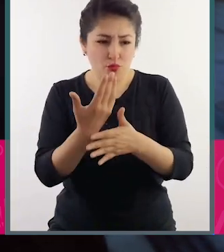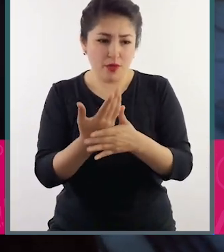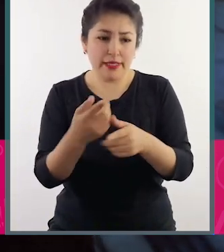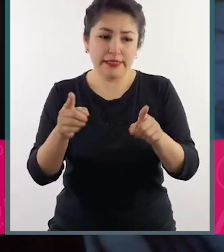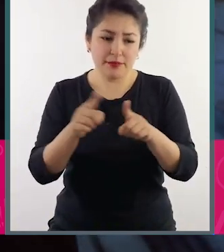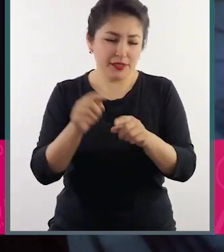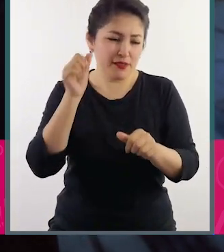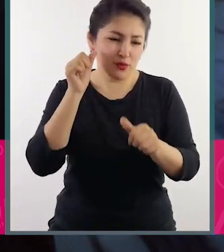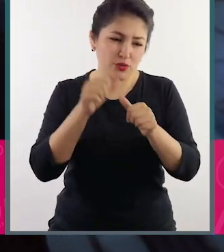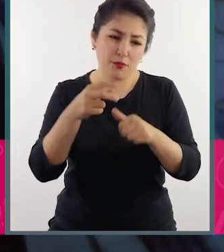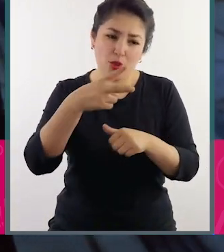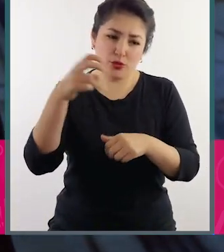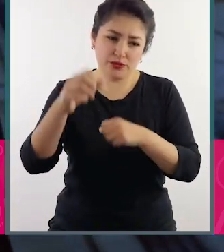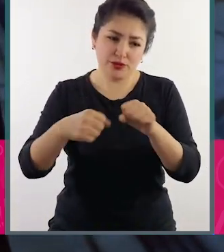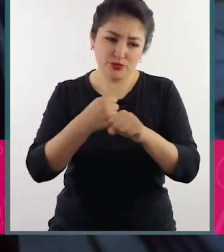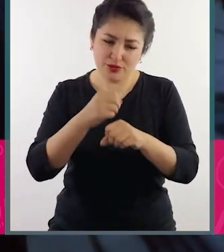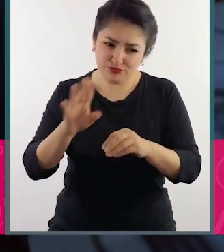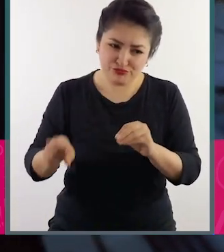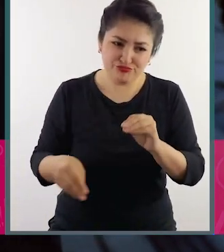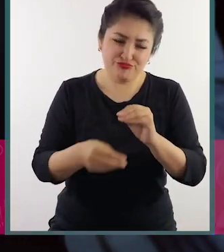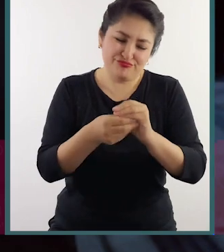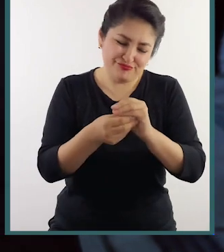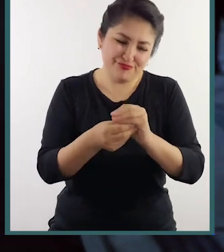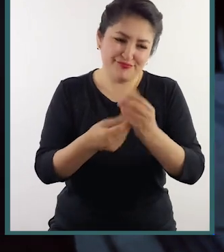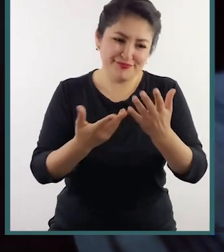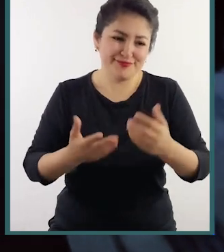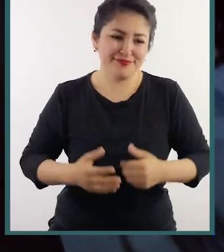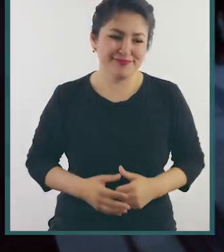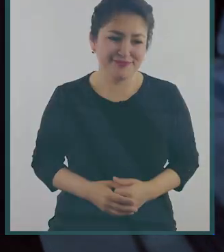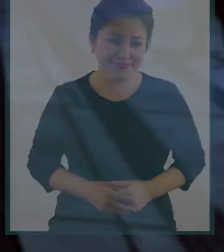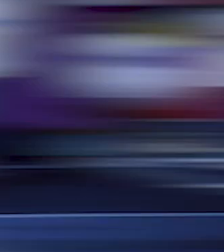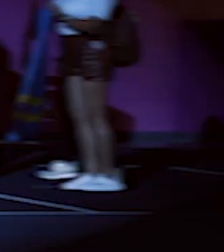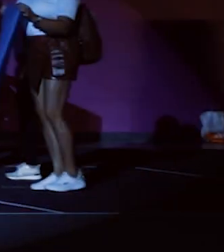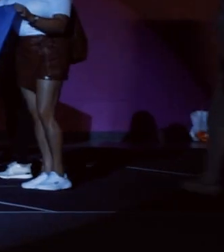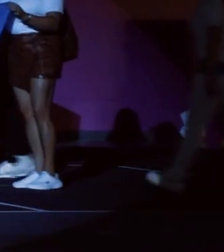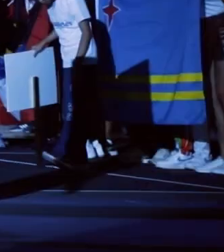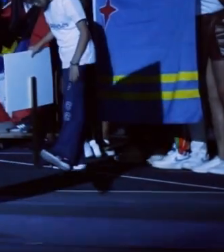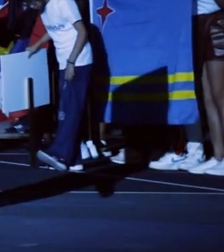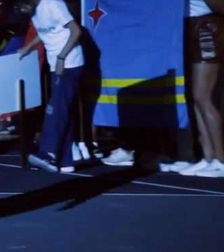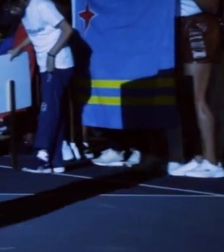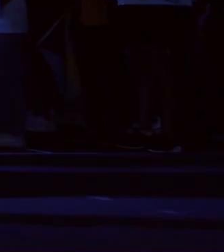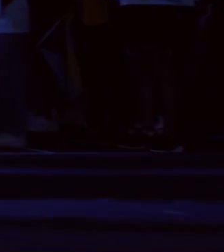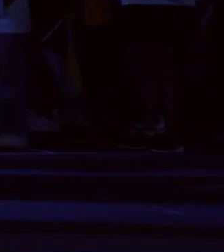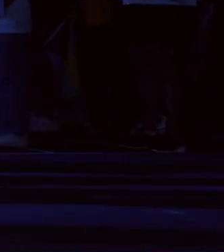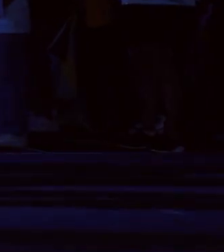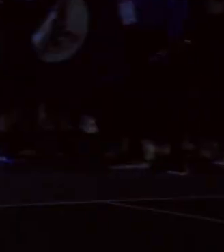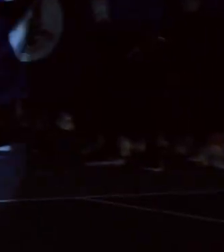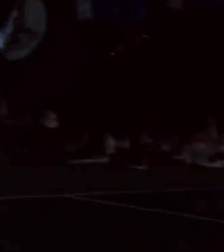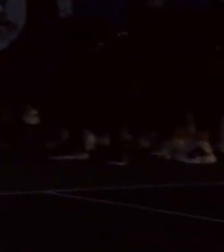la edición Bicentenario, festejando los 200 años de la independencia de América.